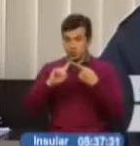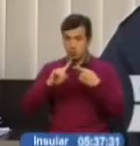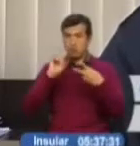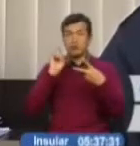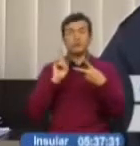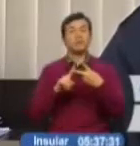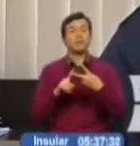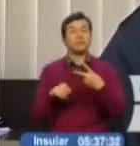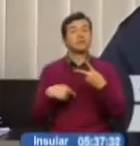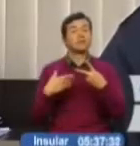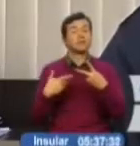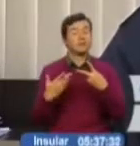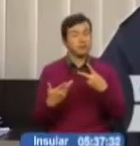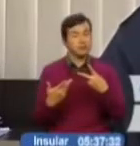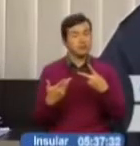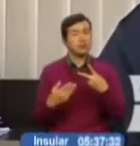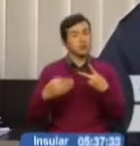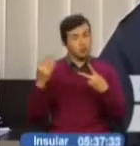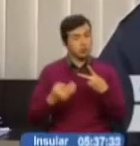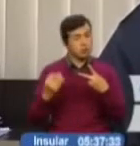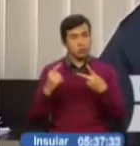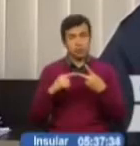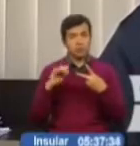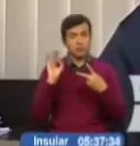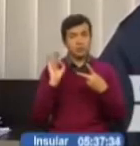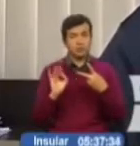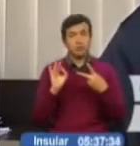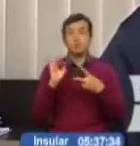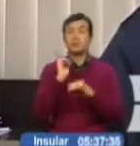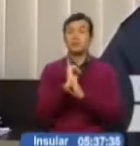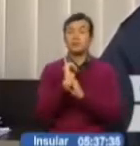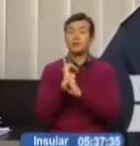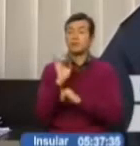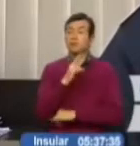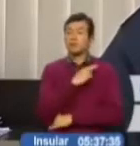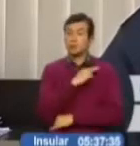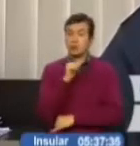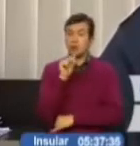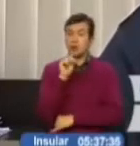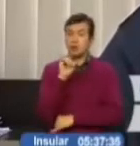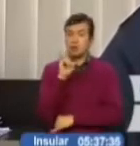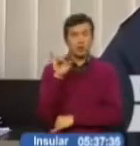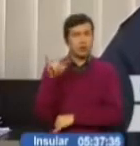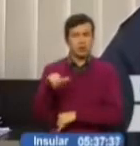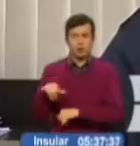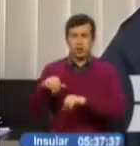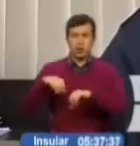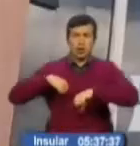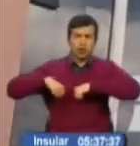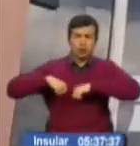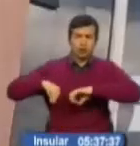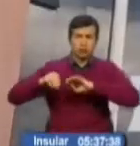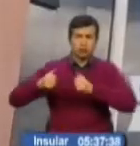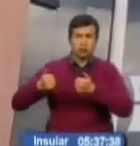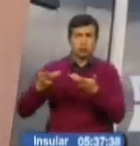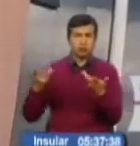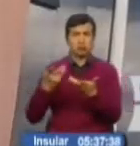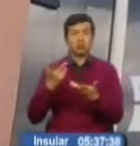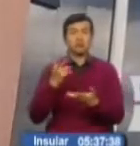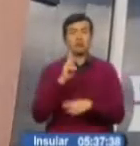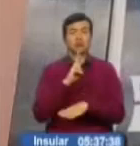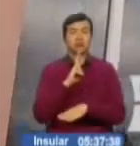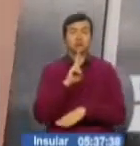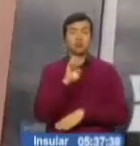y también, obviamente, que la institución Andina continúe en su normal funcionamiento. René